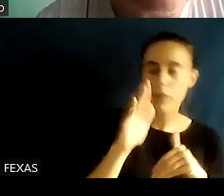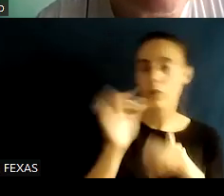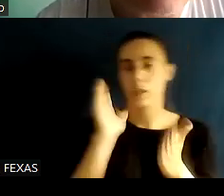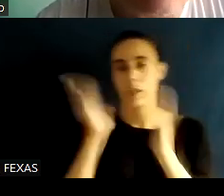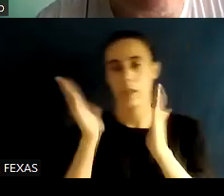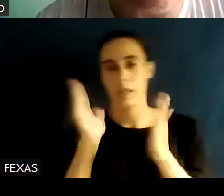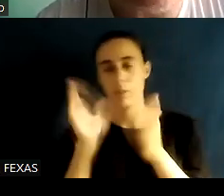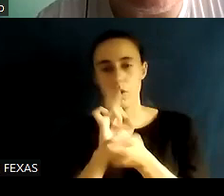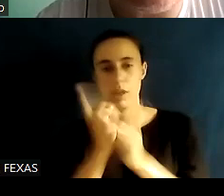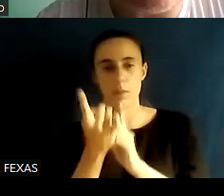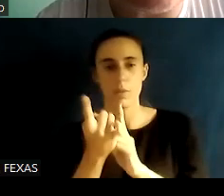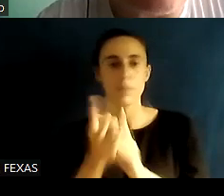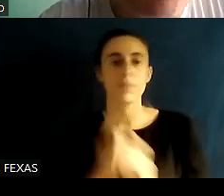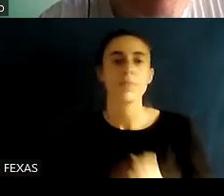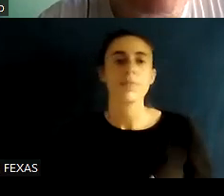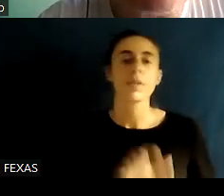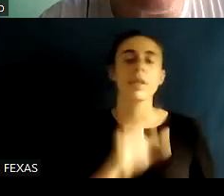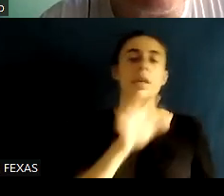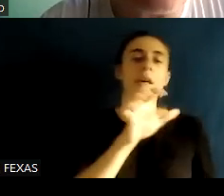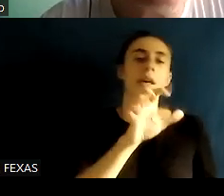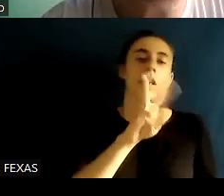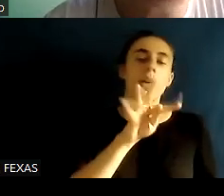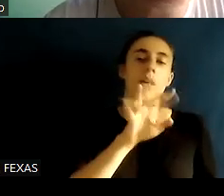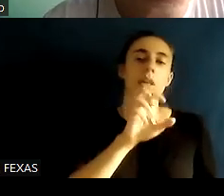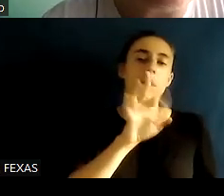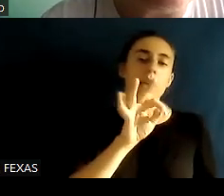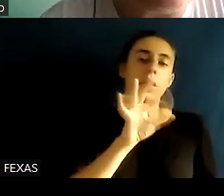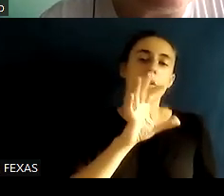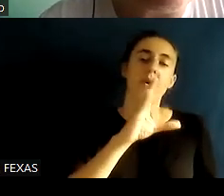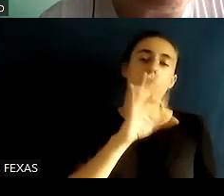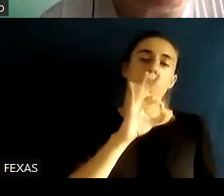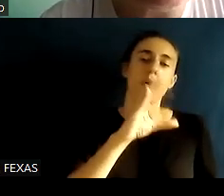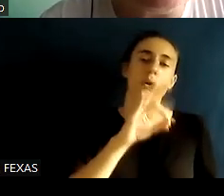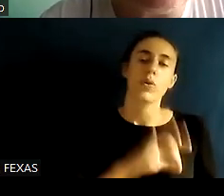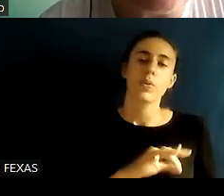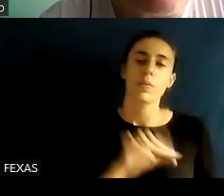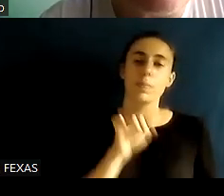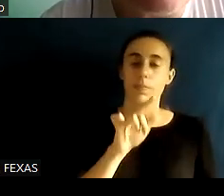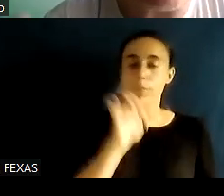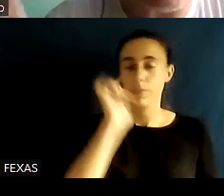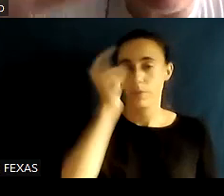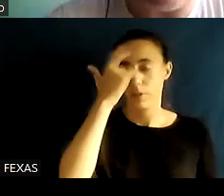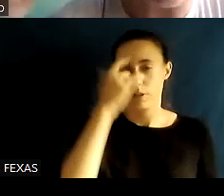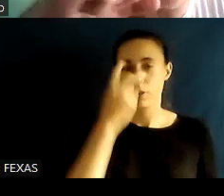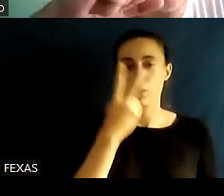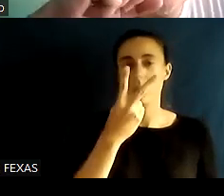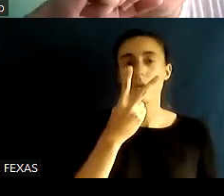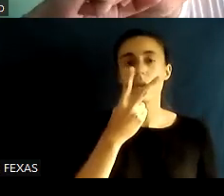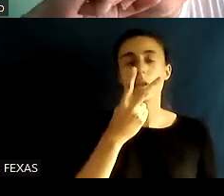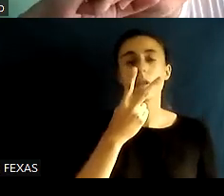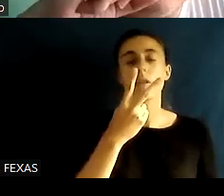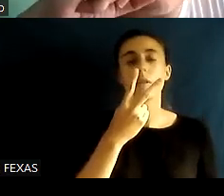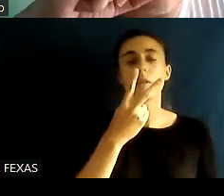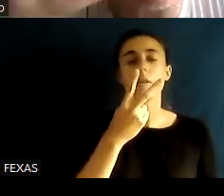del euterococo y la rodiola, estamos hablando de dos adaptógenos. El concepto de adaptógeno es el concepto que